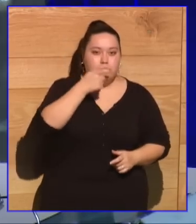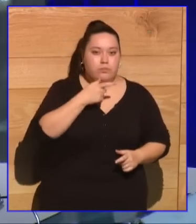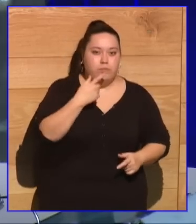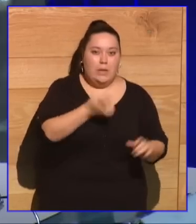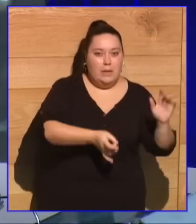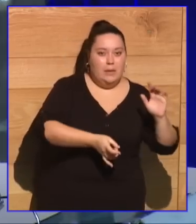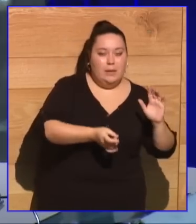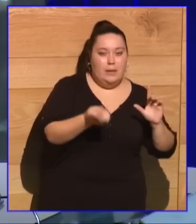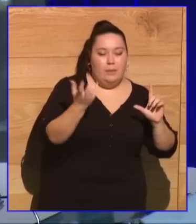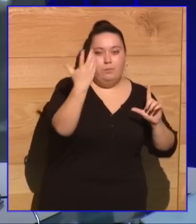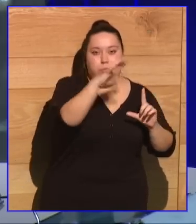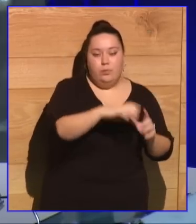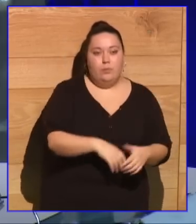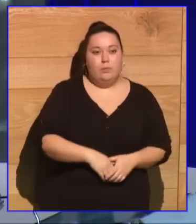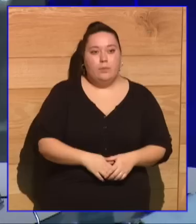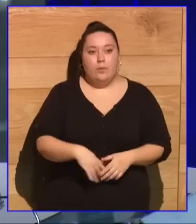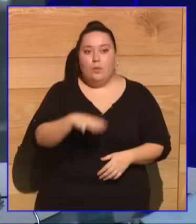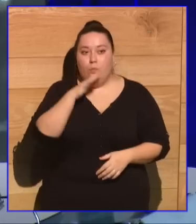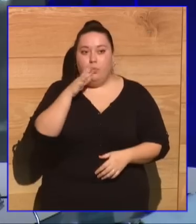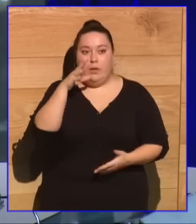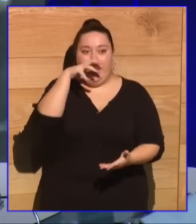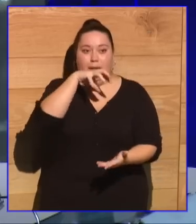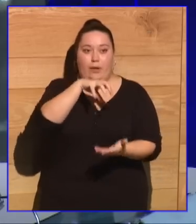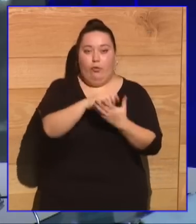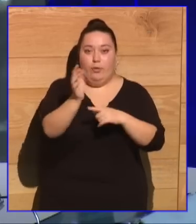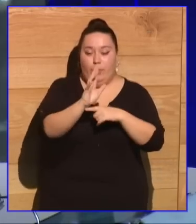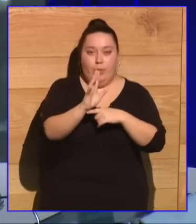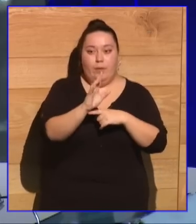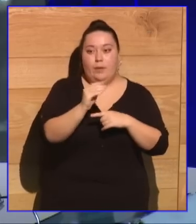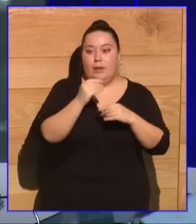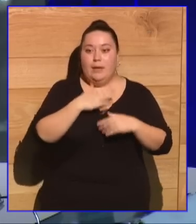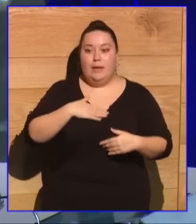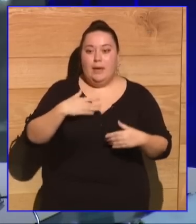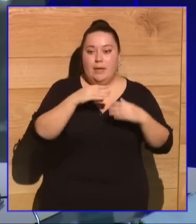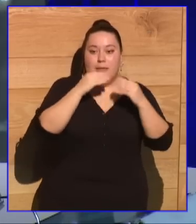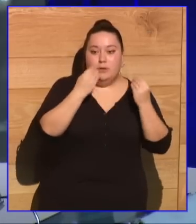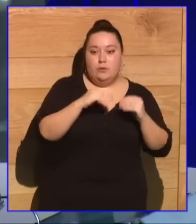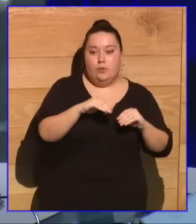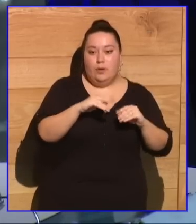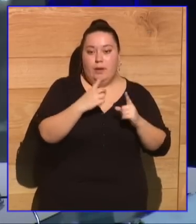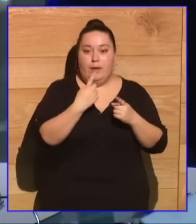precisamente porque los estudios interesados querían otro final. Vamos a decir simplemente querían otro final.